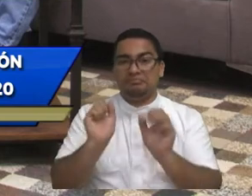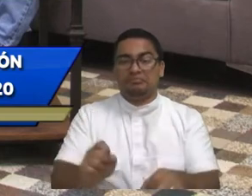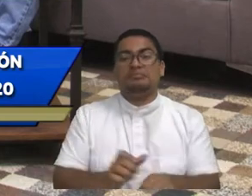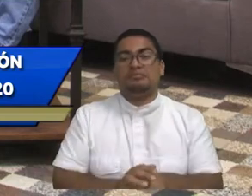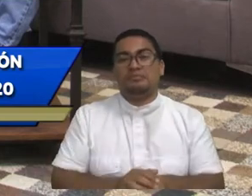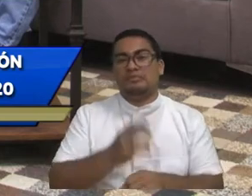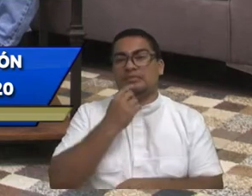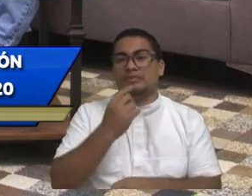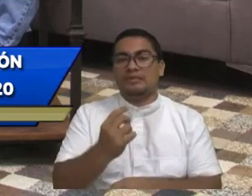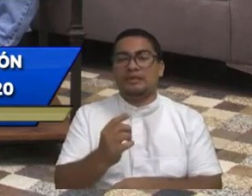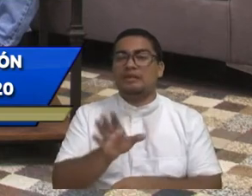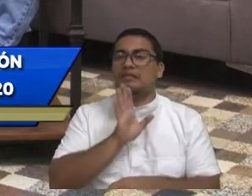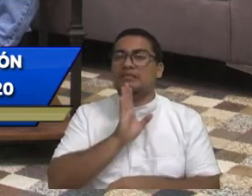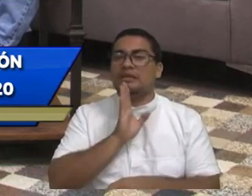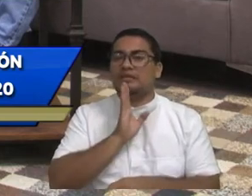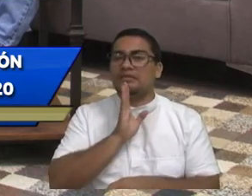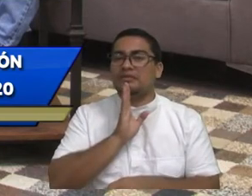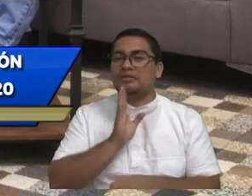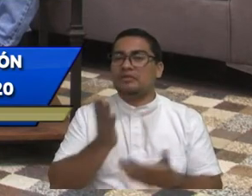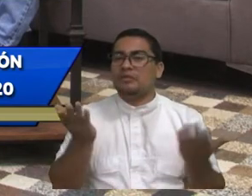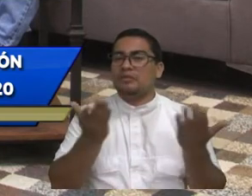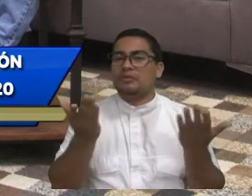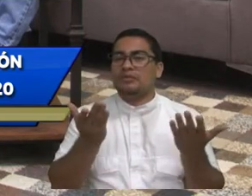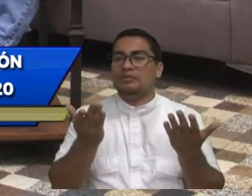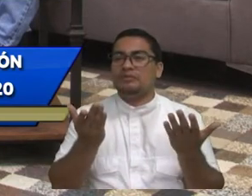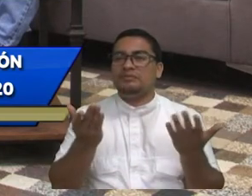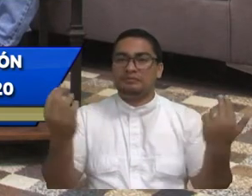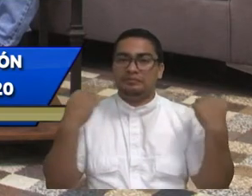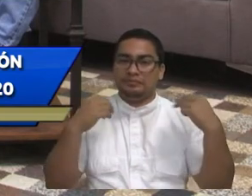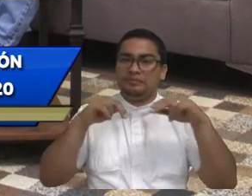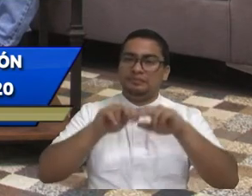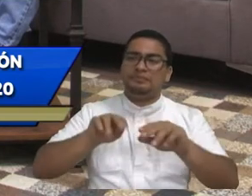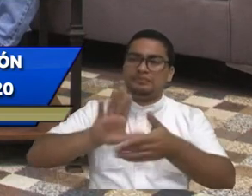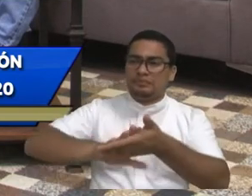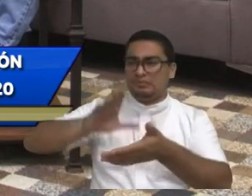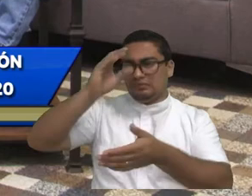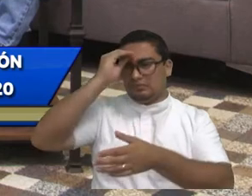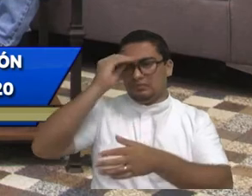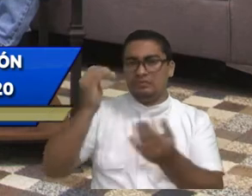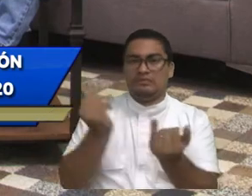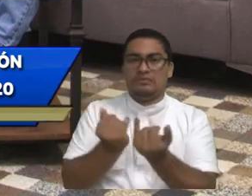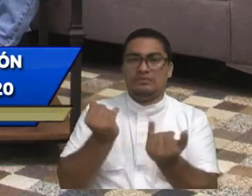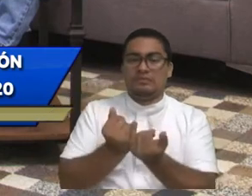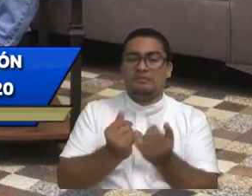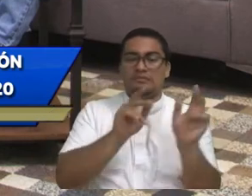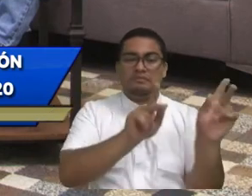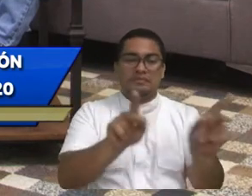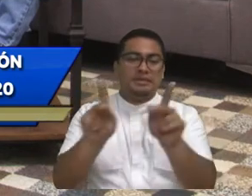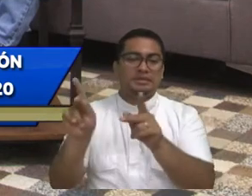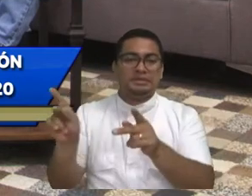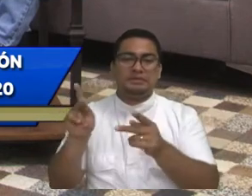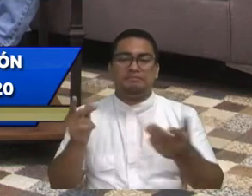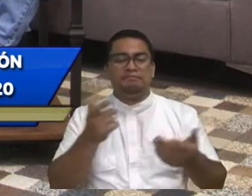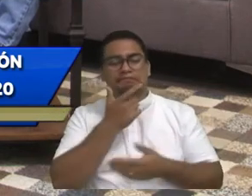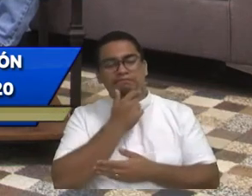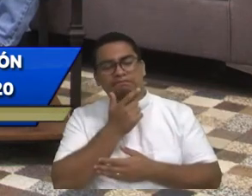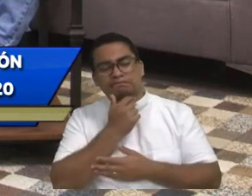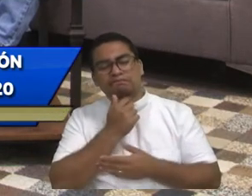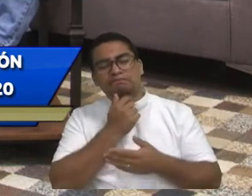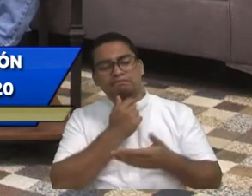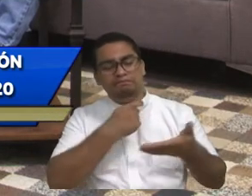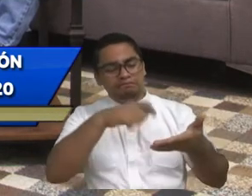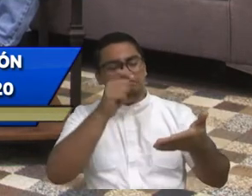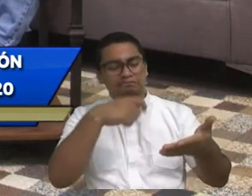en este momento hablamos de la capacitación la formación docente pues estamos calificando el propio personal docente para que pueda impartir